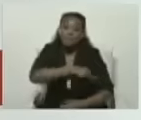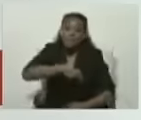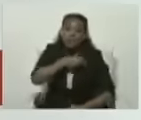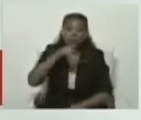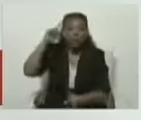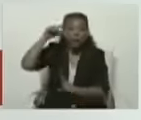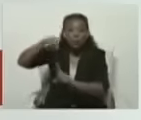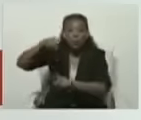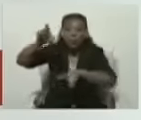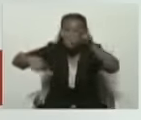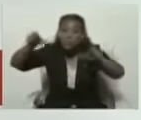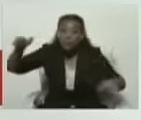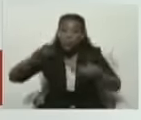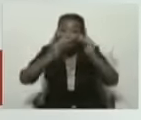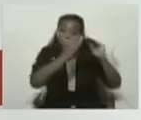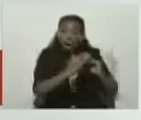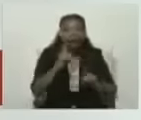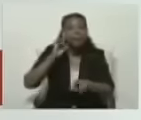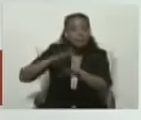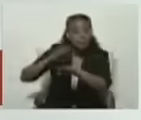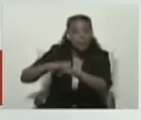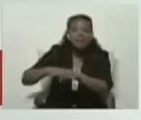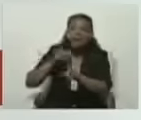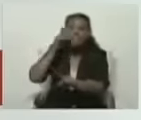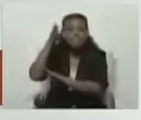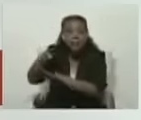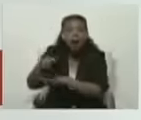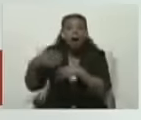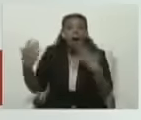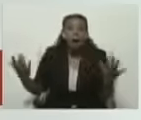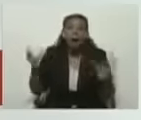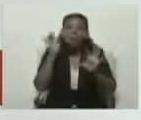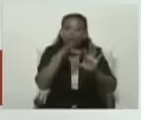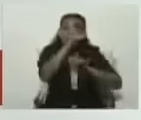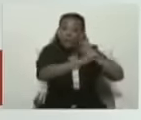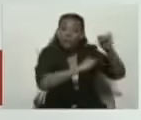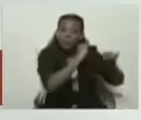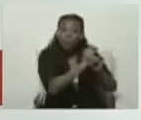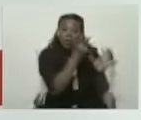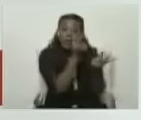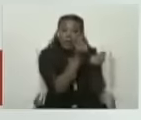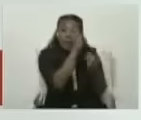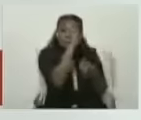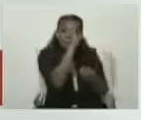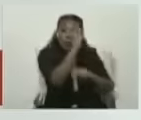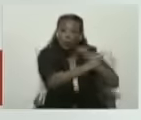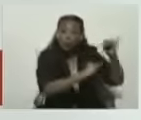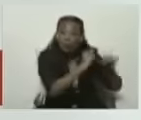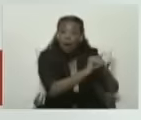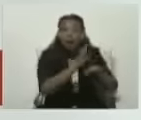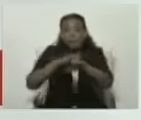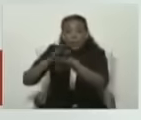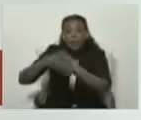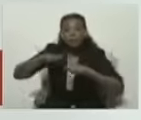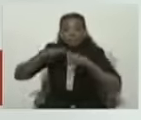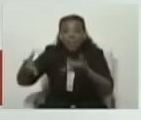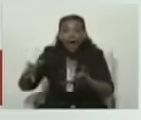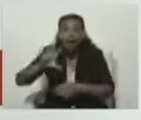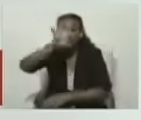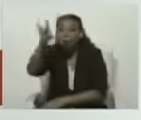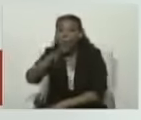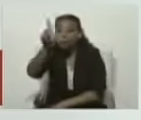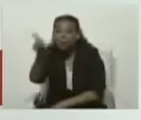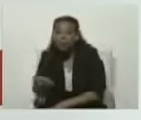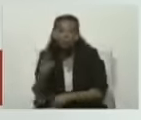misiones sociales? ¿Han dicho que recurrirán de inmediato al Fondo Monetario Internacional? ¿Han dicho que entregarán la Guayana Esequiba?